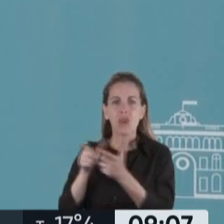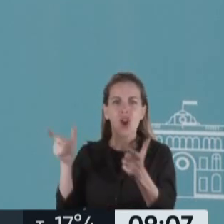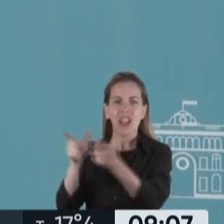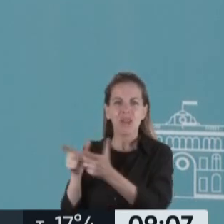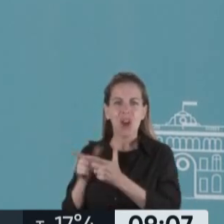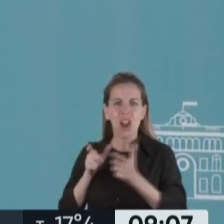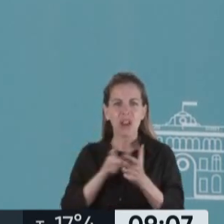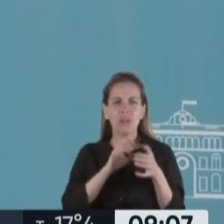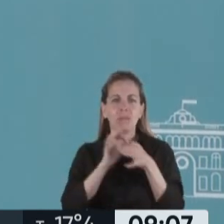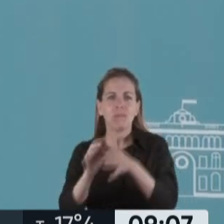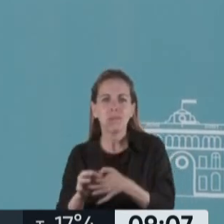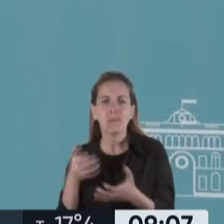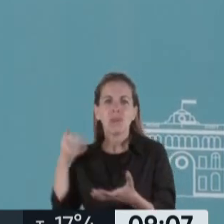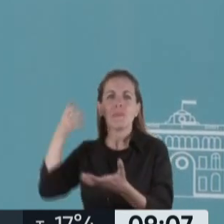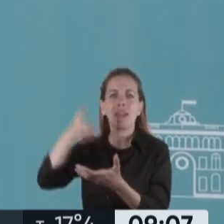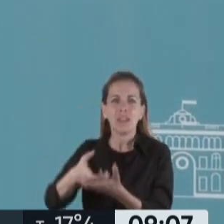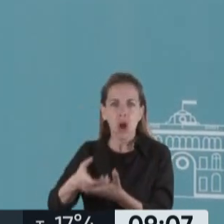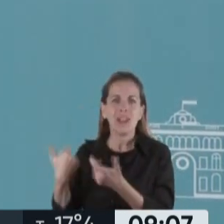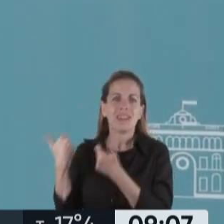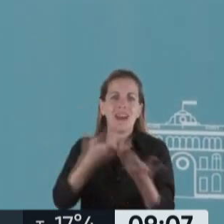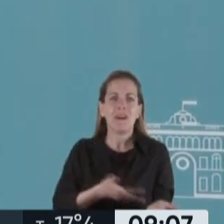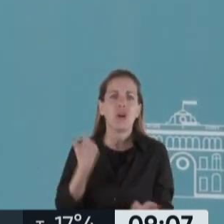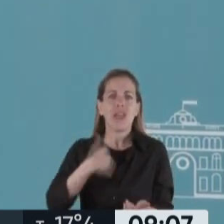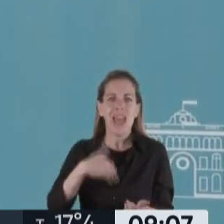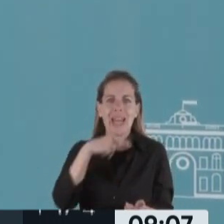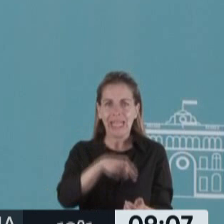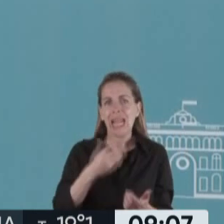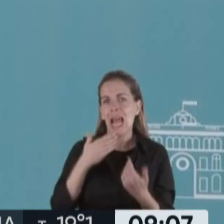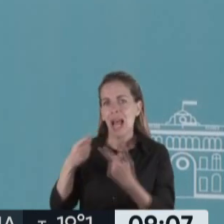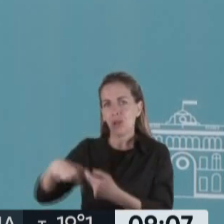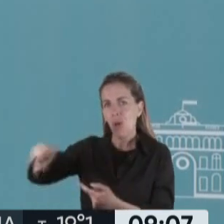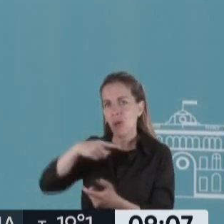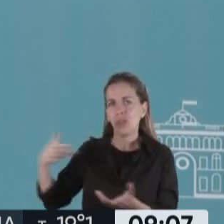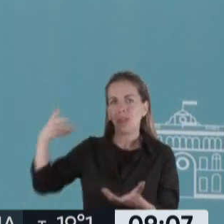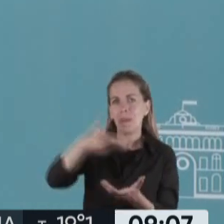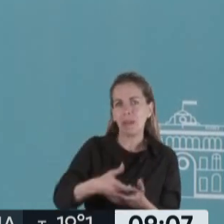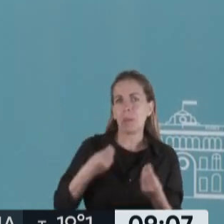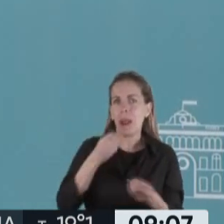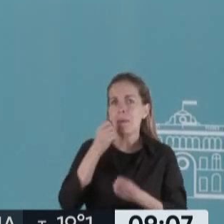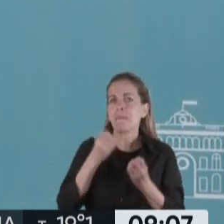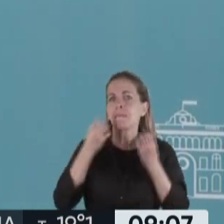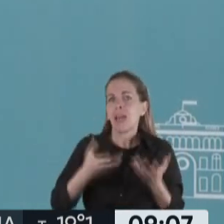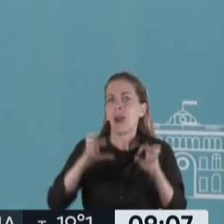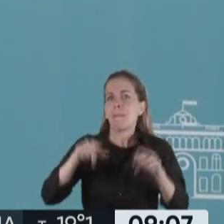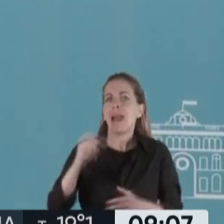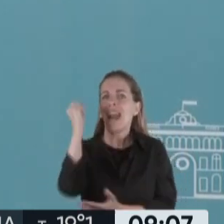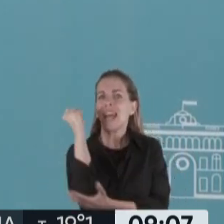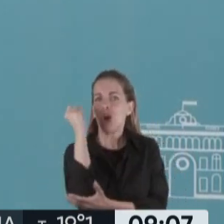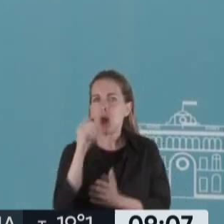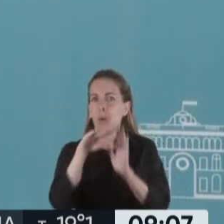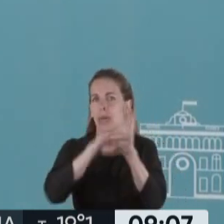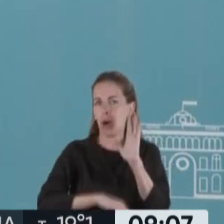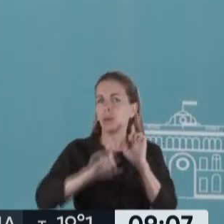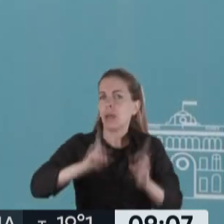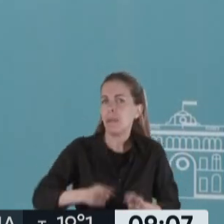con futuras inversiones para la Argentina, que nos van a permitir seguir fortificando, fortaleciendo el plan económico, pero además hay cifras que